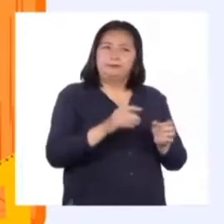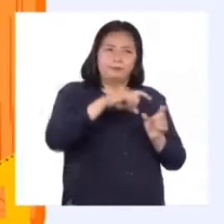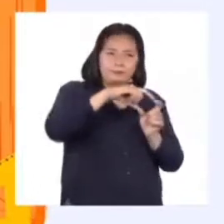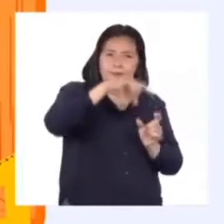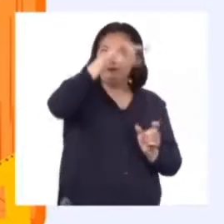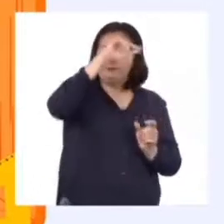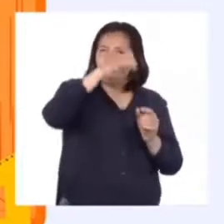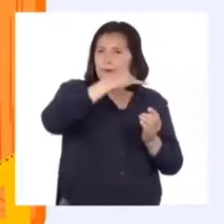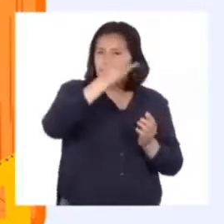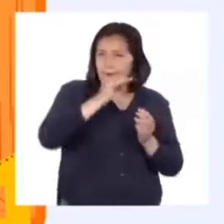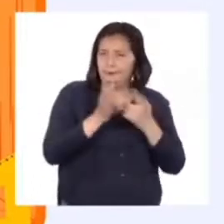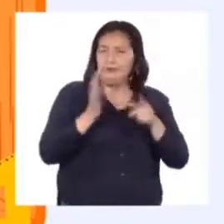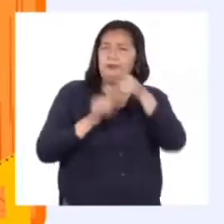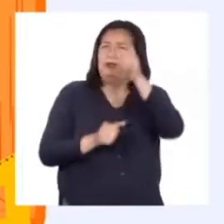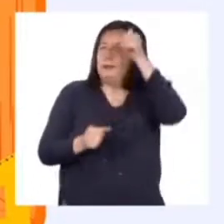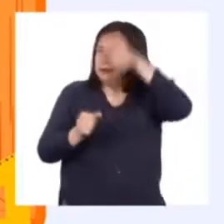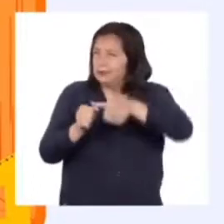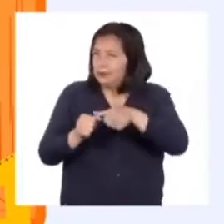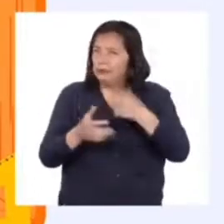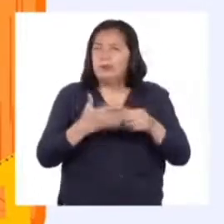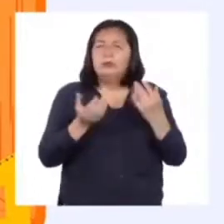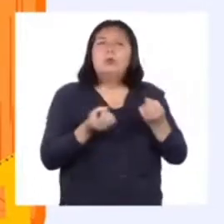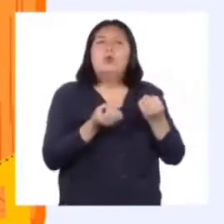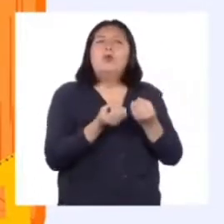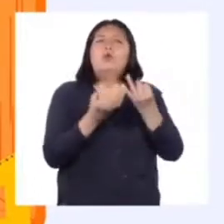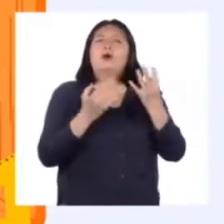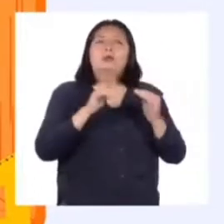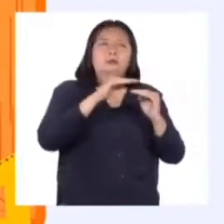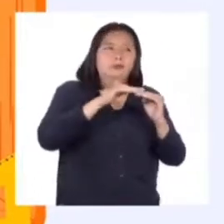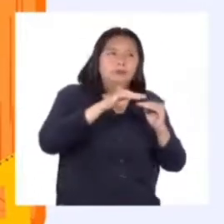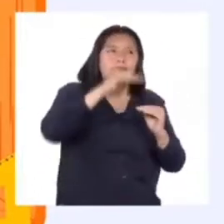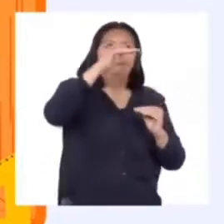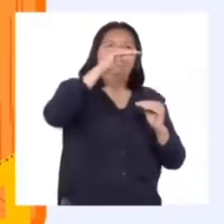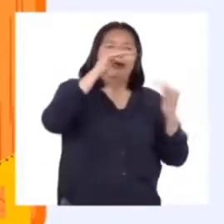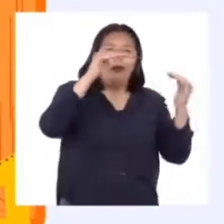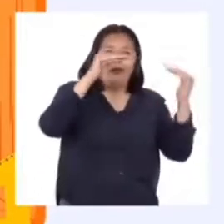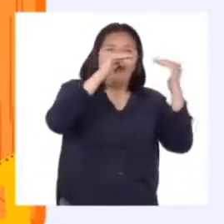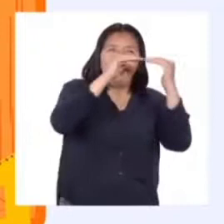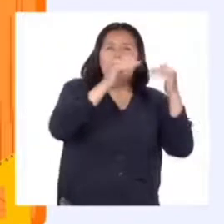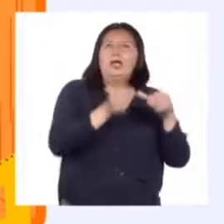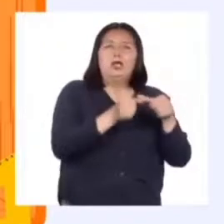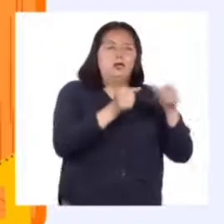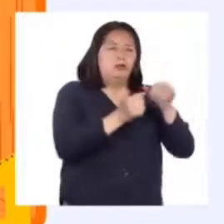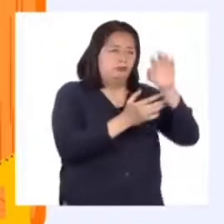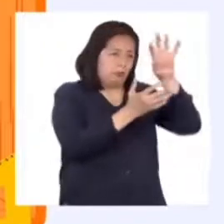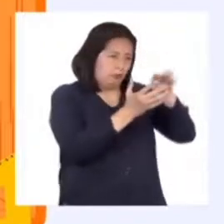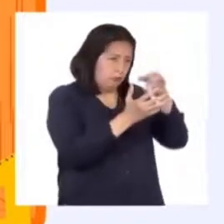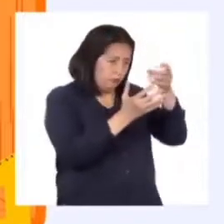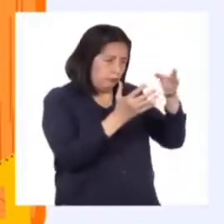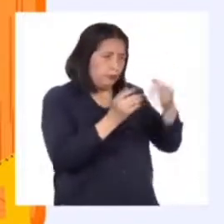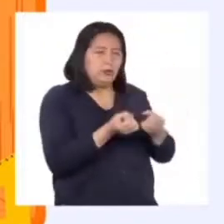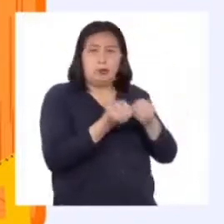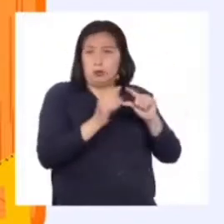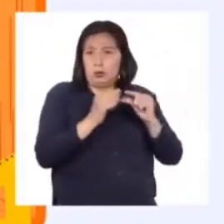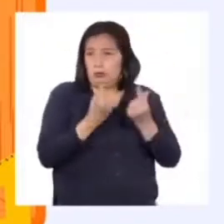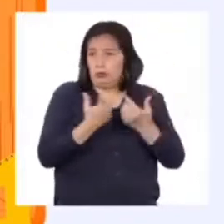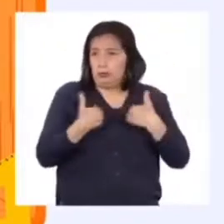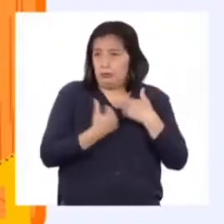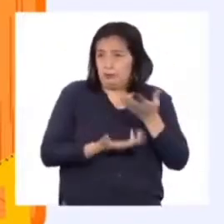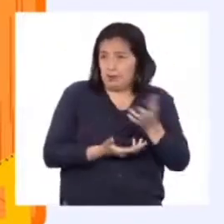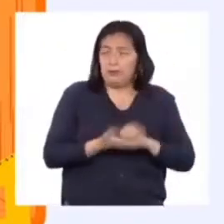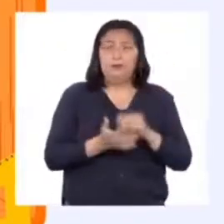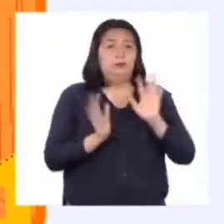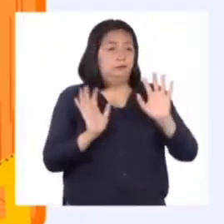barras. Recuerda que la altura de cada barra debe coincidir con el número que representa la cantidad de especies. De esta